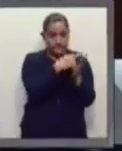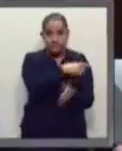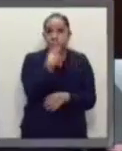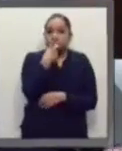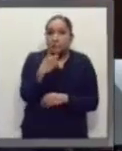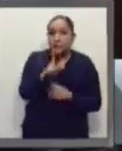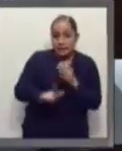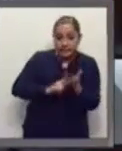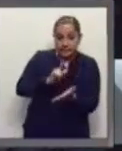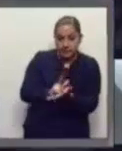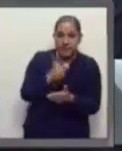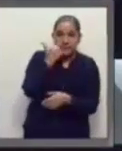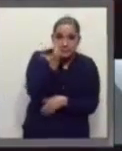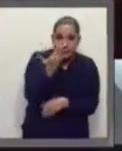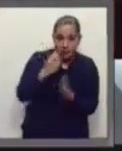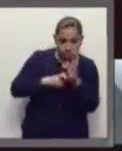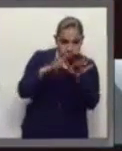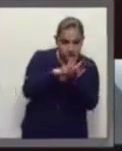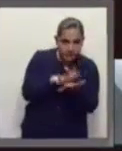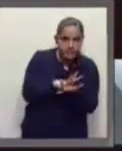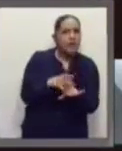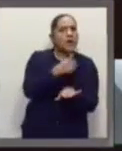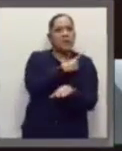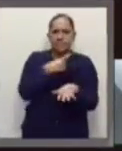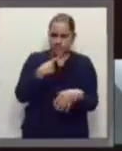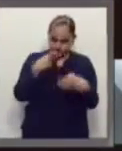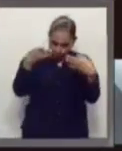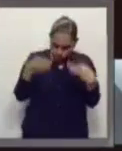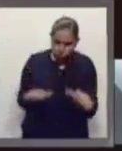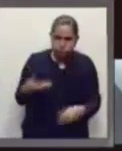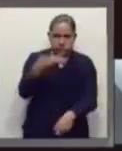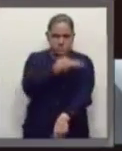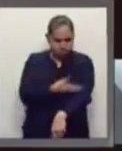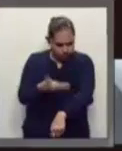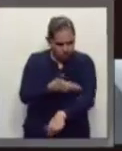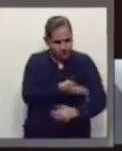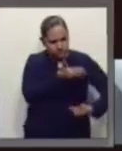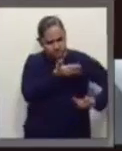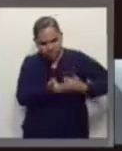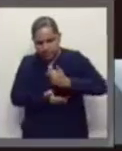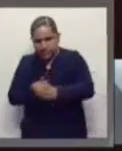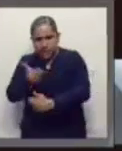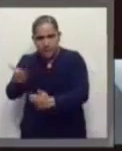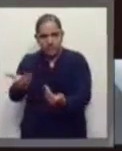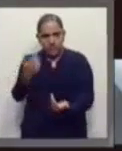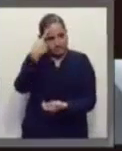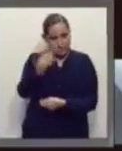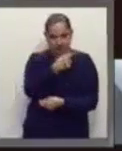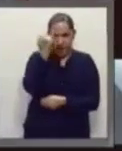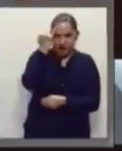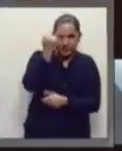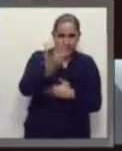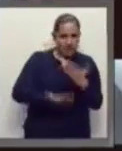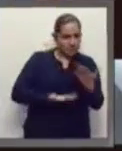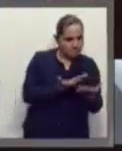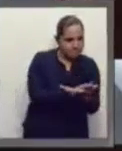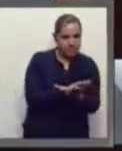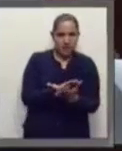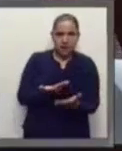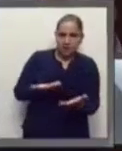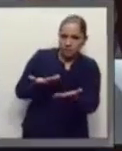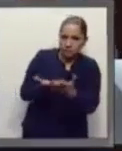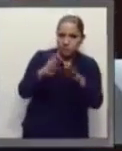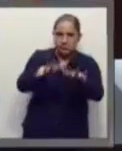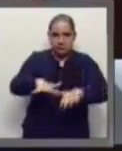modificar una ley, un decreto, debe seguirse el mismo procedimiento para su creación. No es el caso. Estamos modificando una